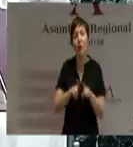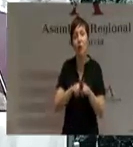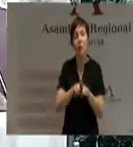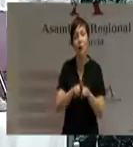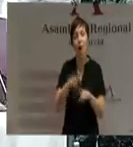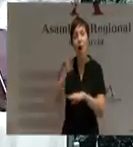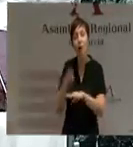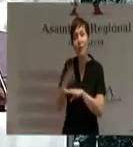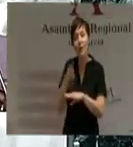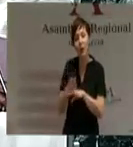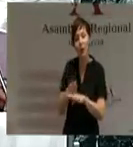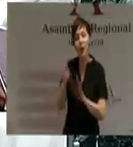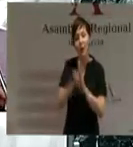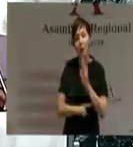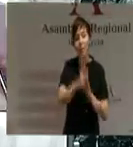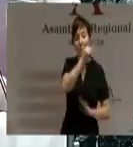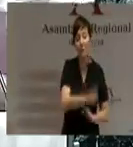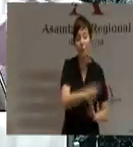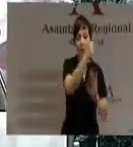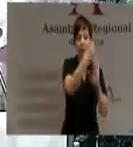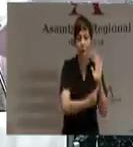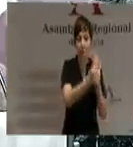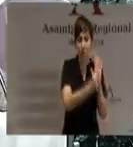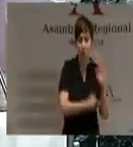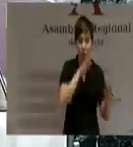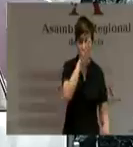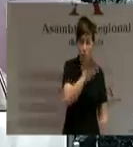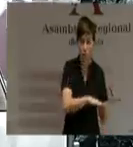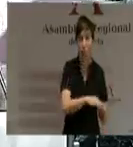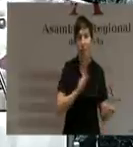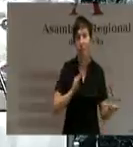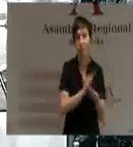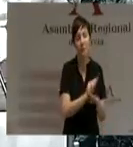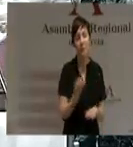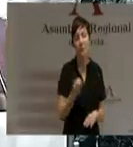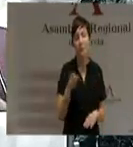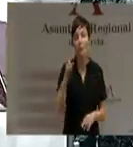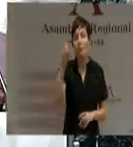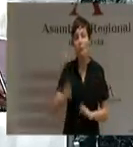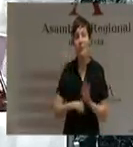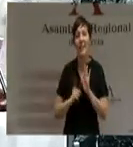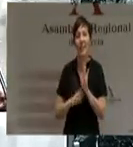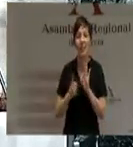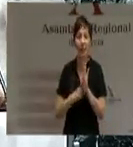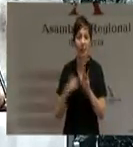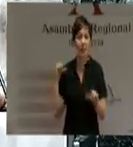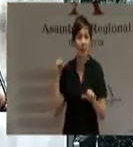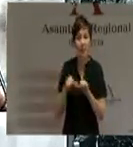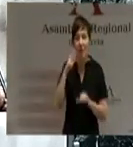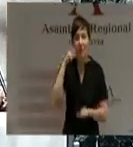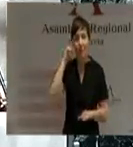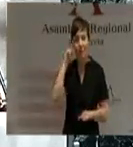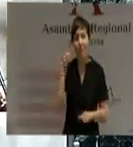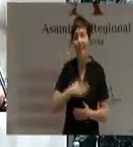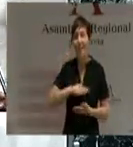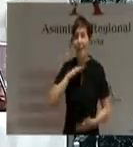las personas cumplen los requisitos. Usted, que es de leyes, debería de ser capaz de contestar aquí si va a cumplir la ley. No